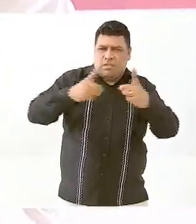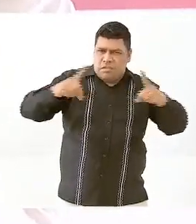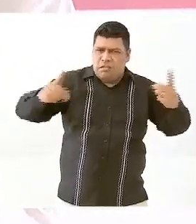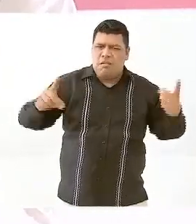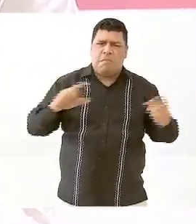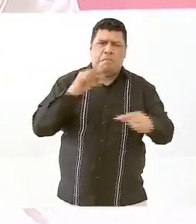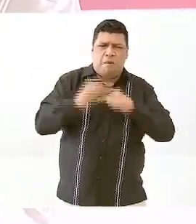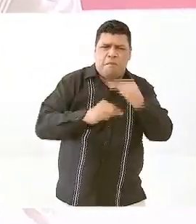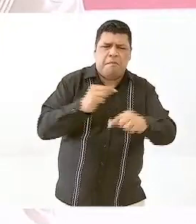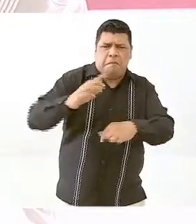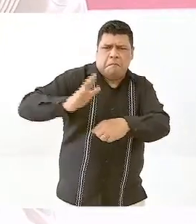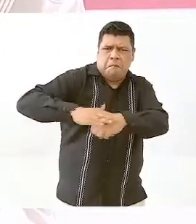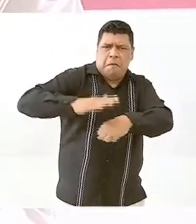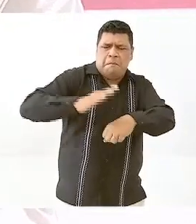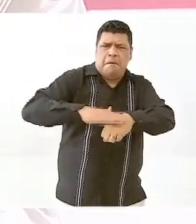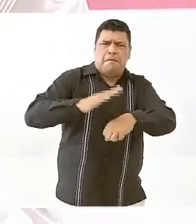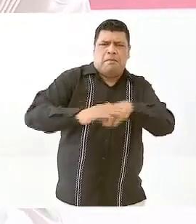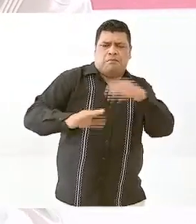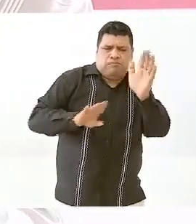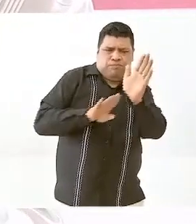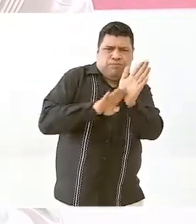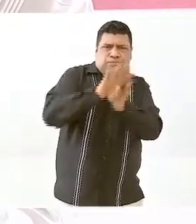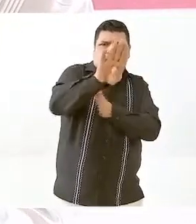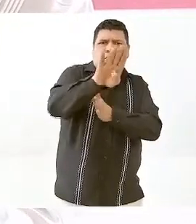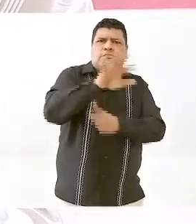que en esta